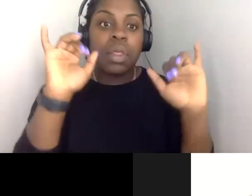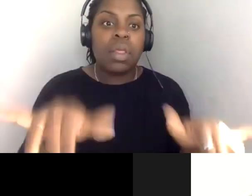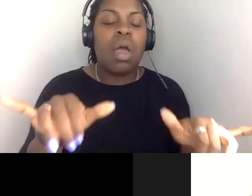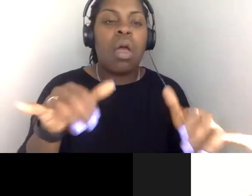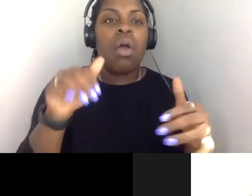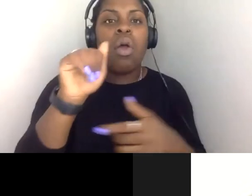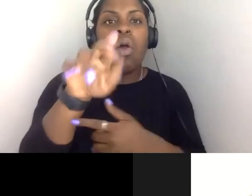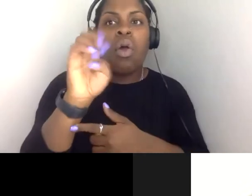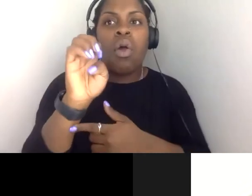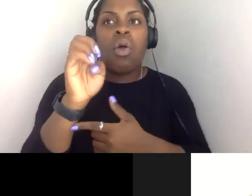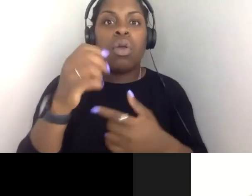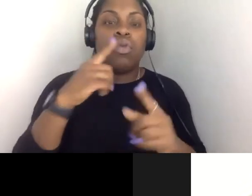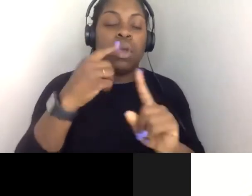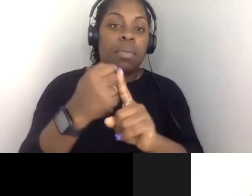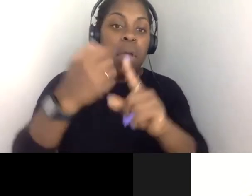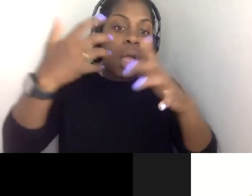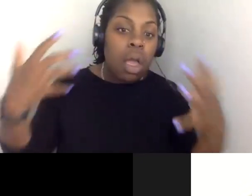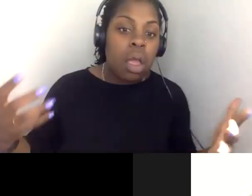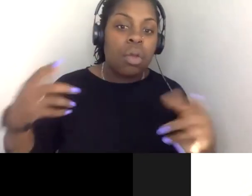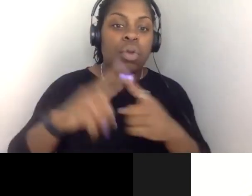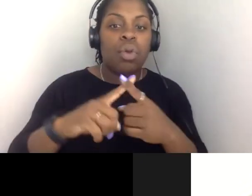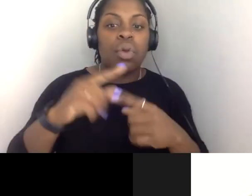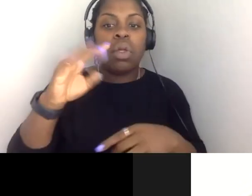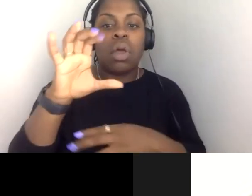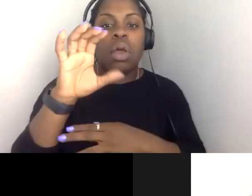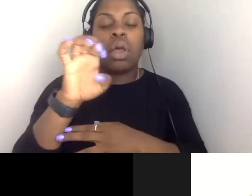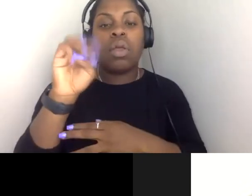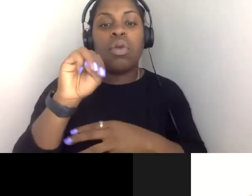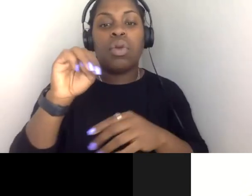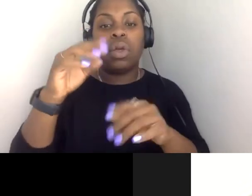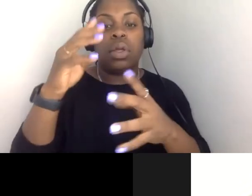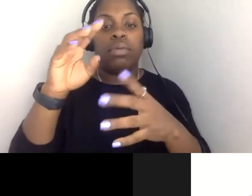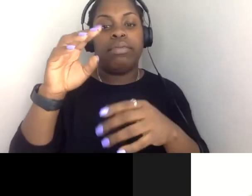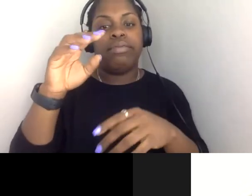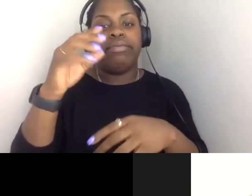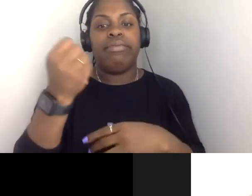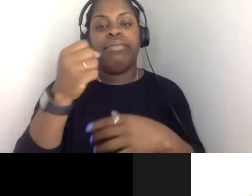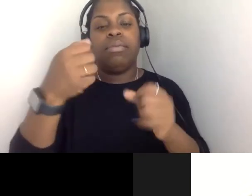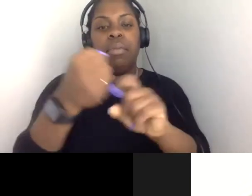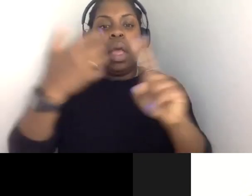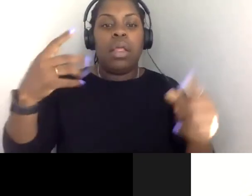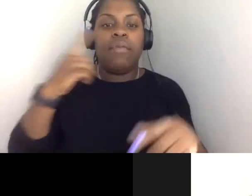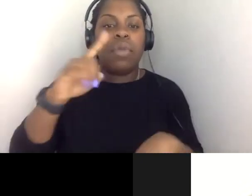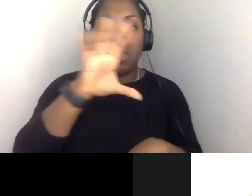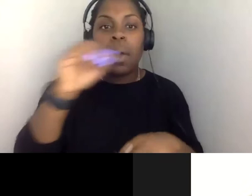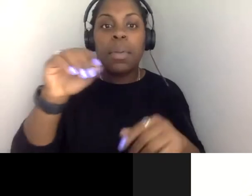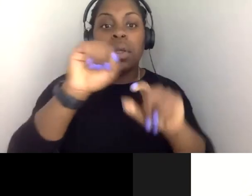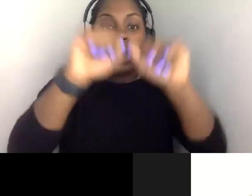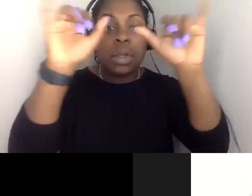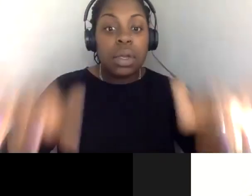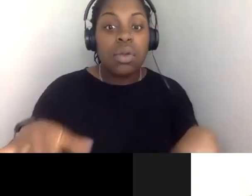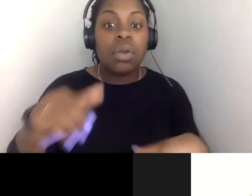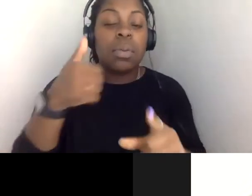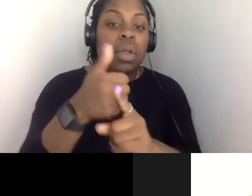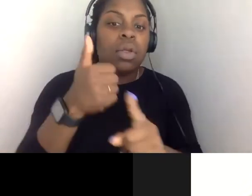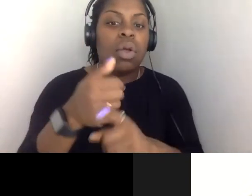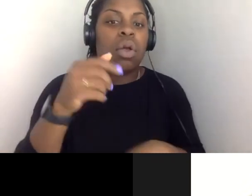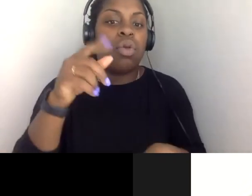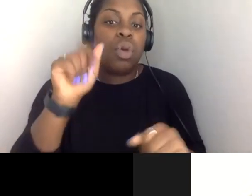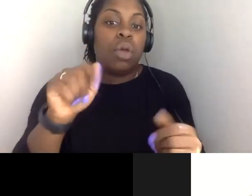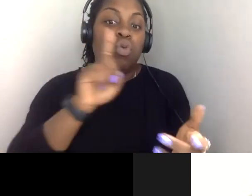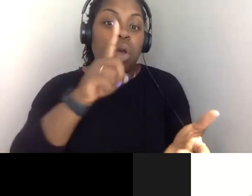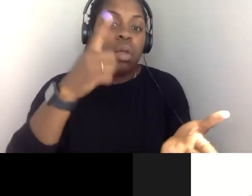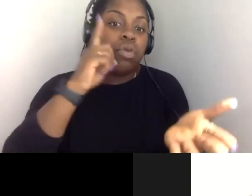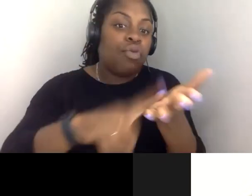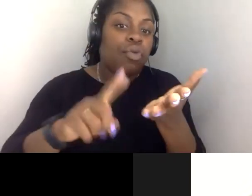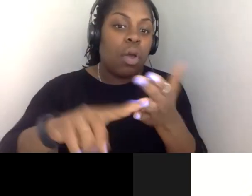están invirtiendo en compañías que están expandiendo el sistema carceral. Y entonces poder ver esto aquí y